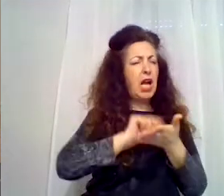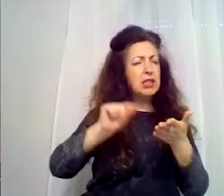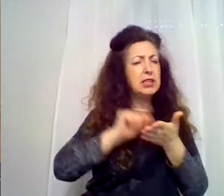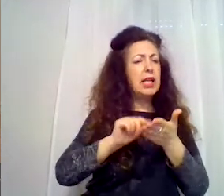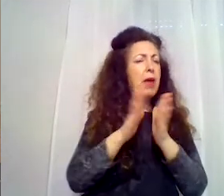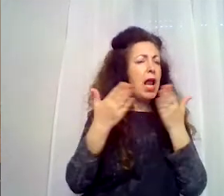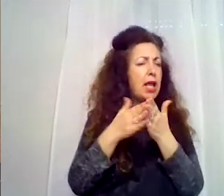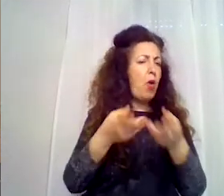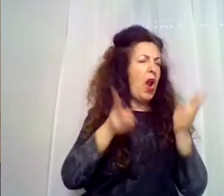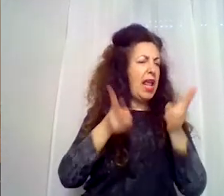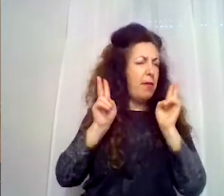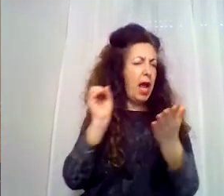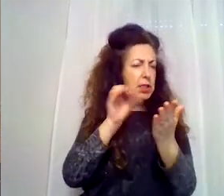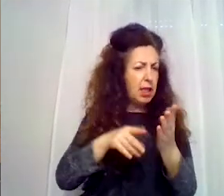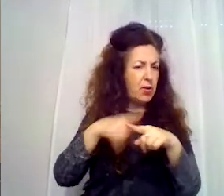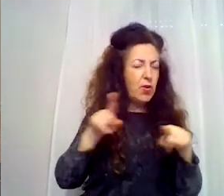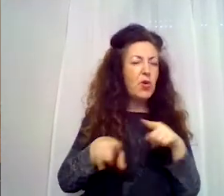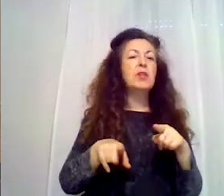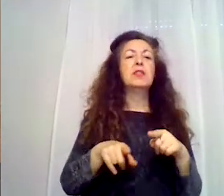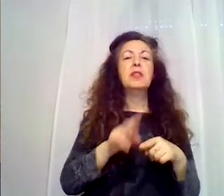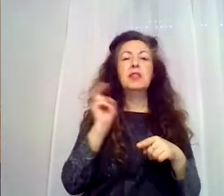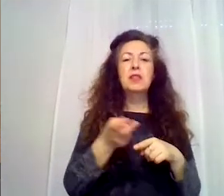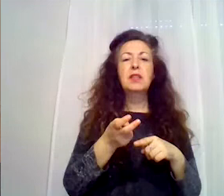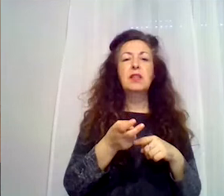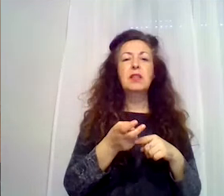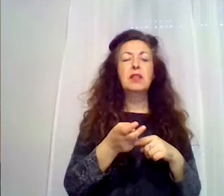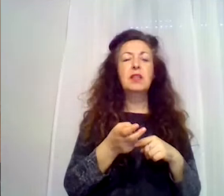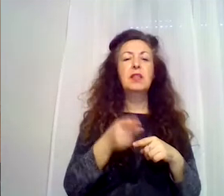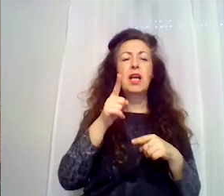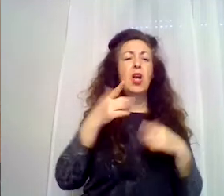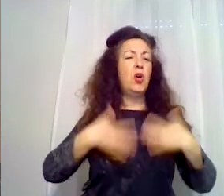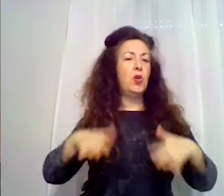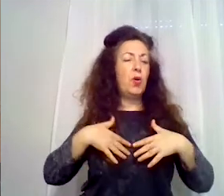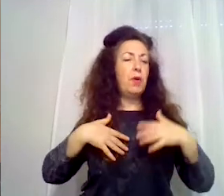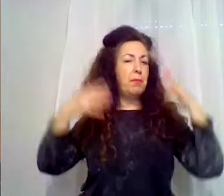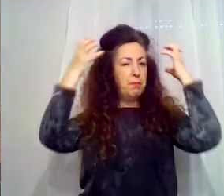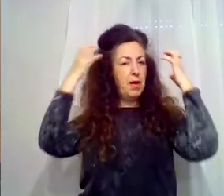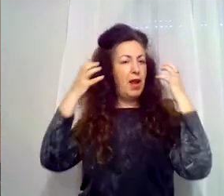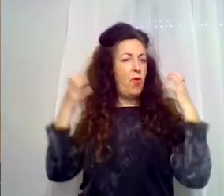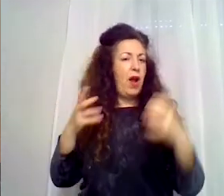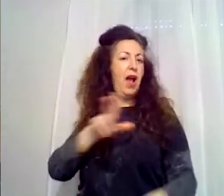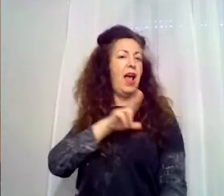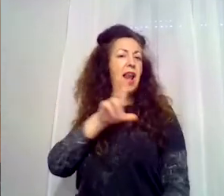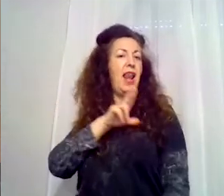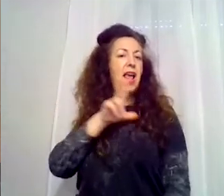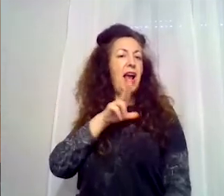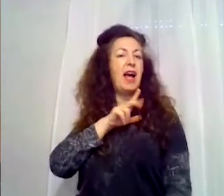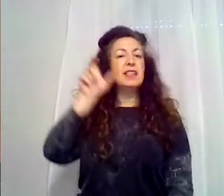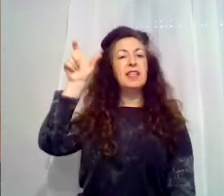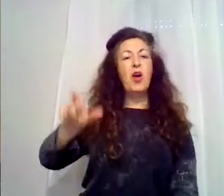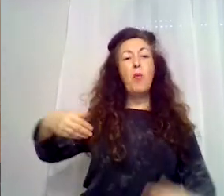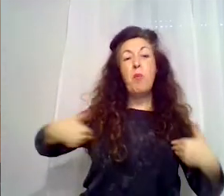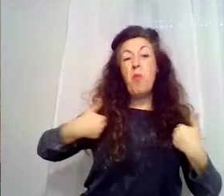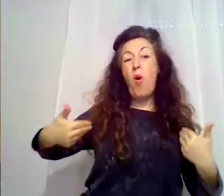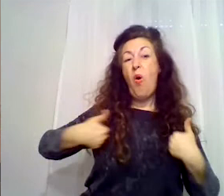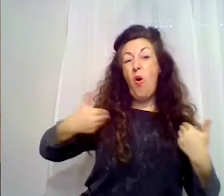se extiende por toda Europa y que de alguna manera Marlowe, a través quizá de la Escuela de la Noche, participa de ese